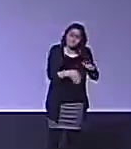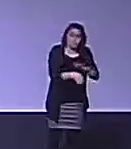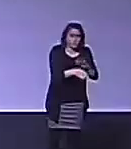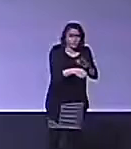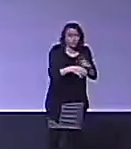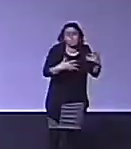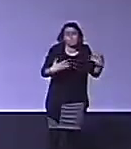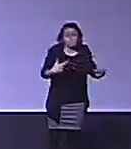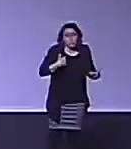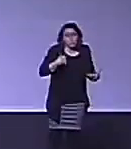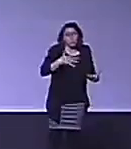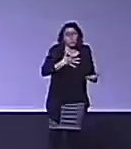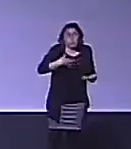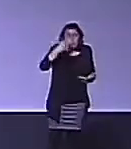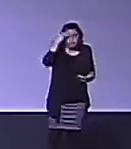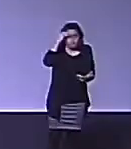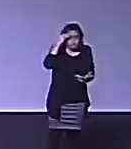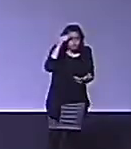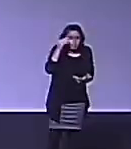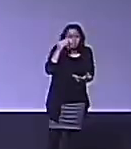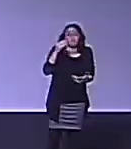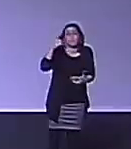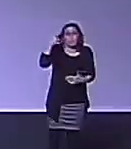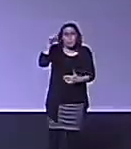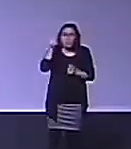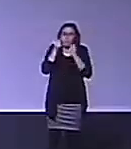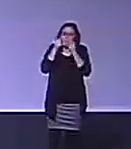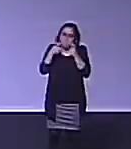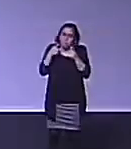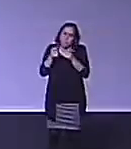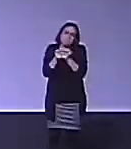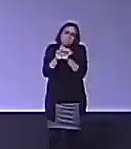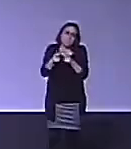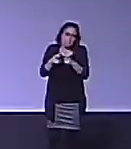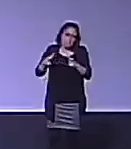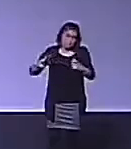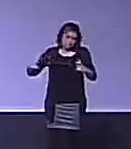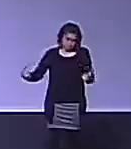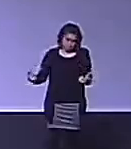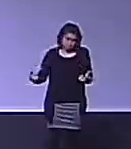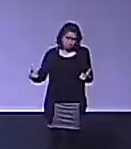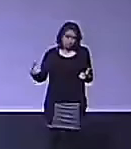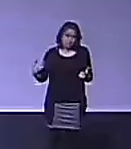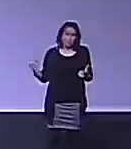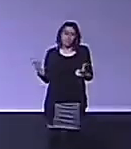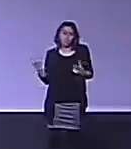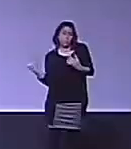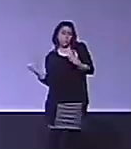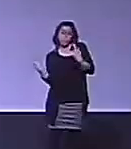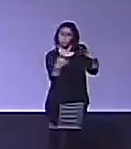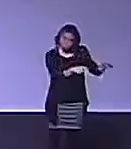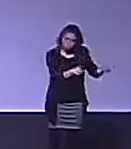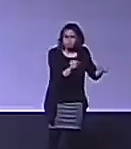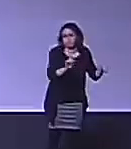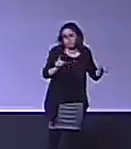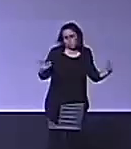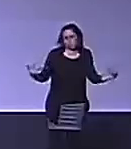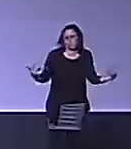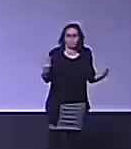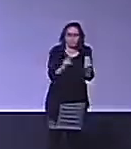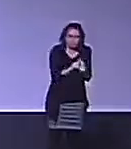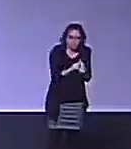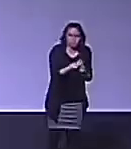pentsatu gizonezkoek ere gero eta konstienteago gerala lan hori elkarrekin egin behar degula. Baino,